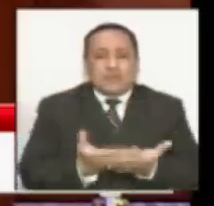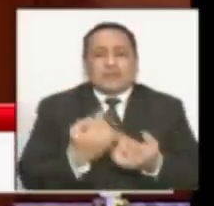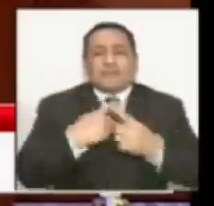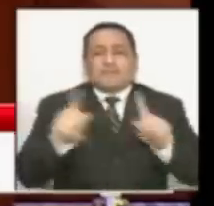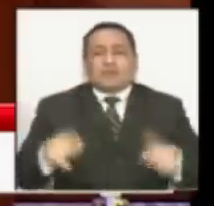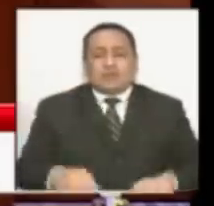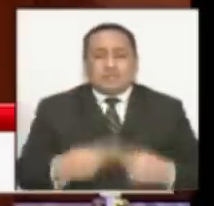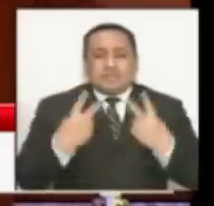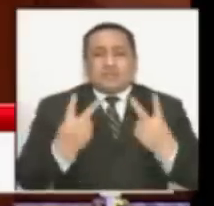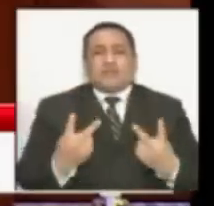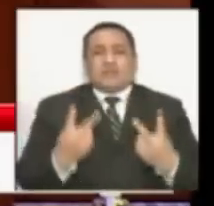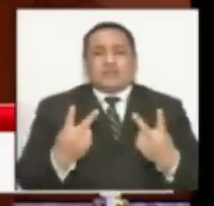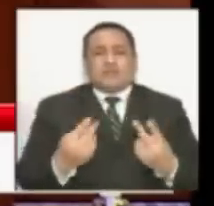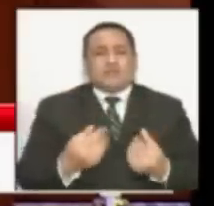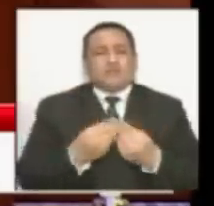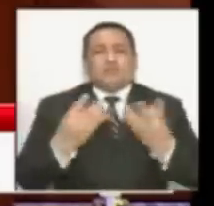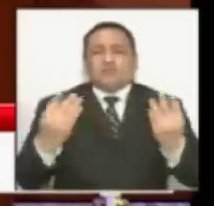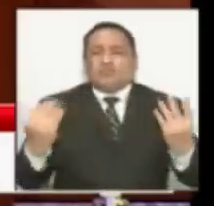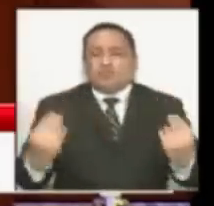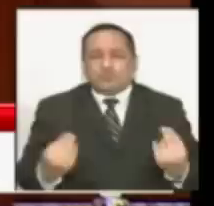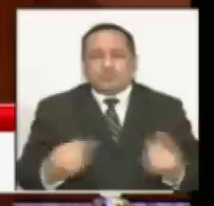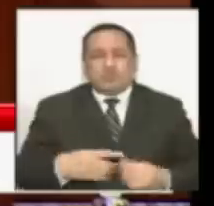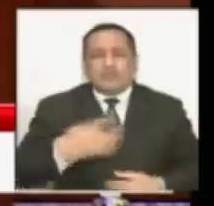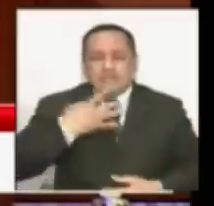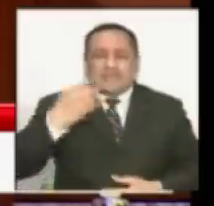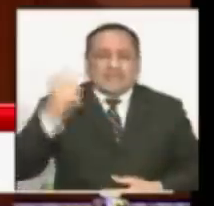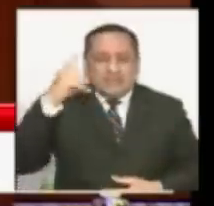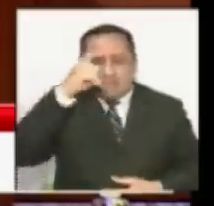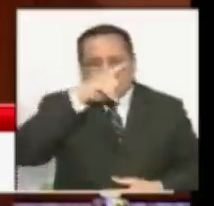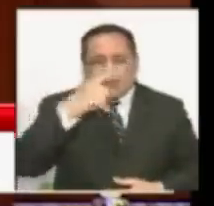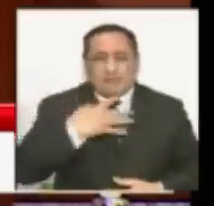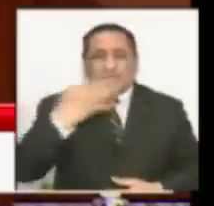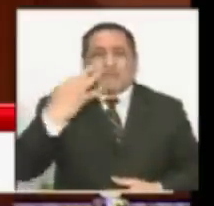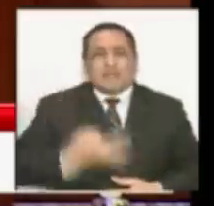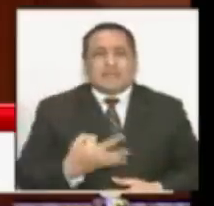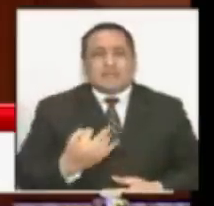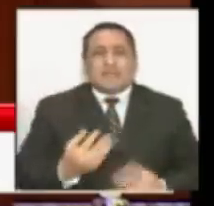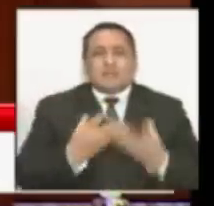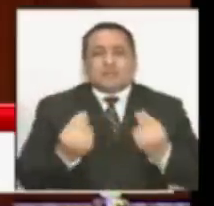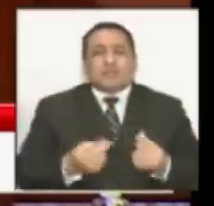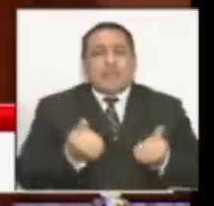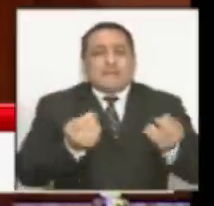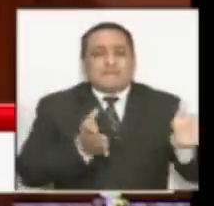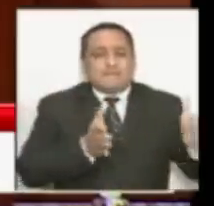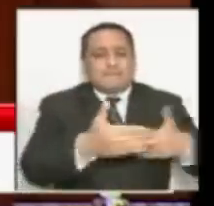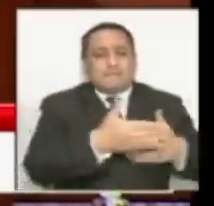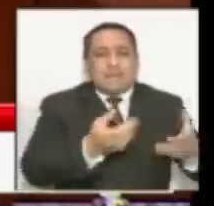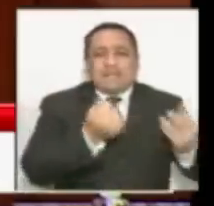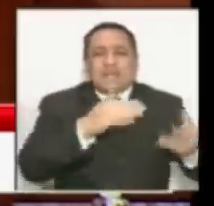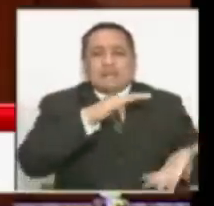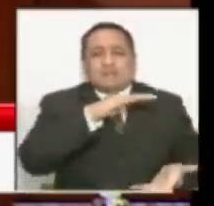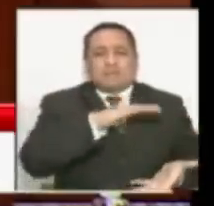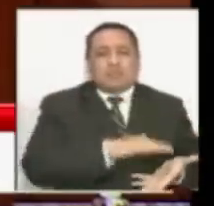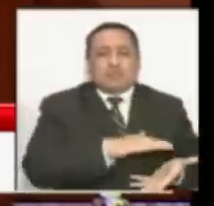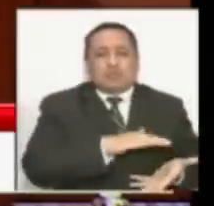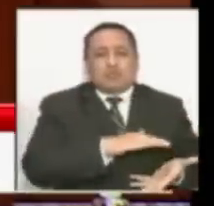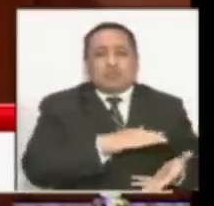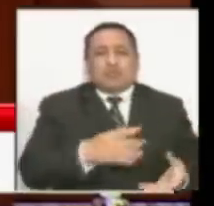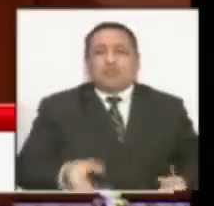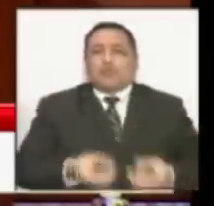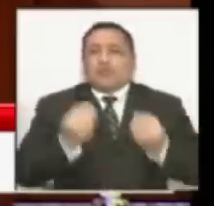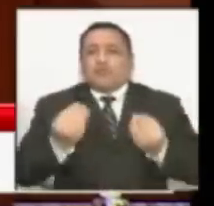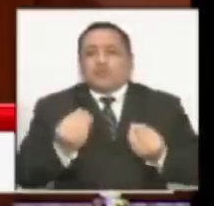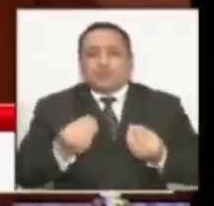se enfrentan con frecuencia con la dura realidad de unas arcas públicas disminuidas por